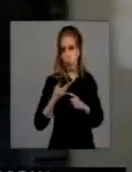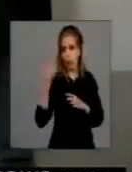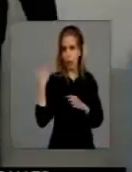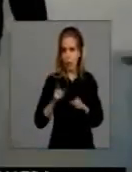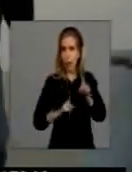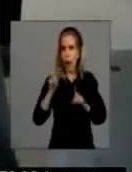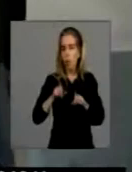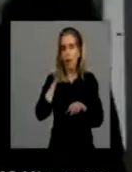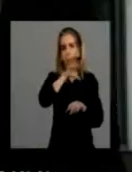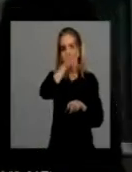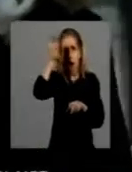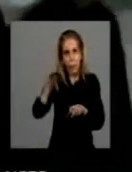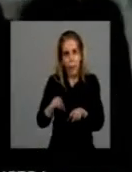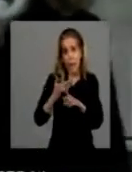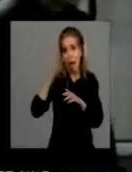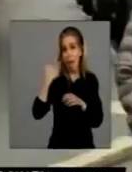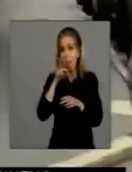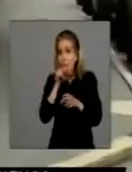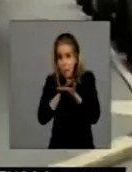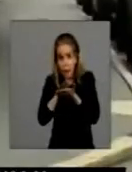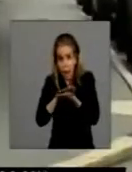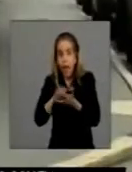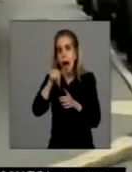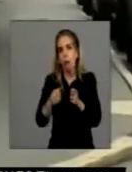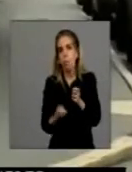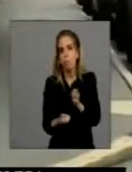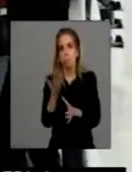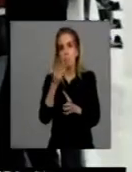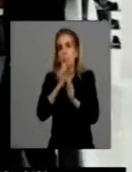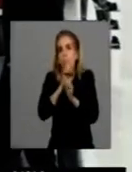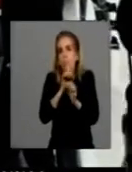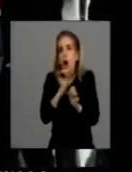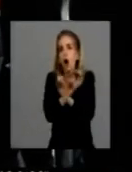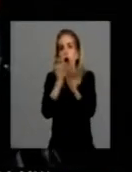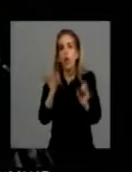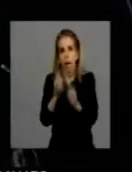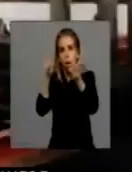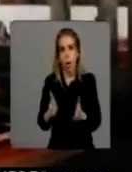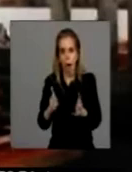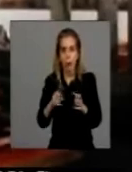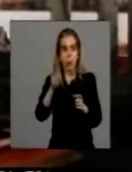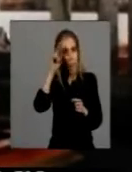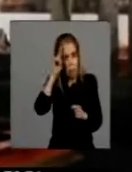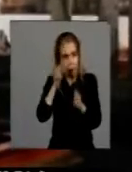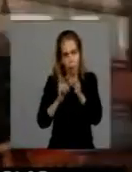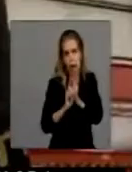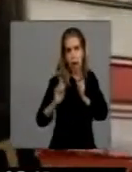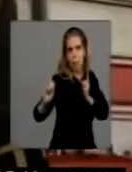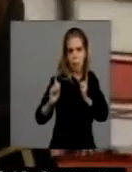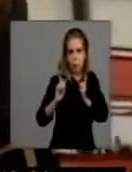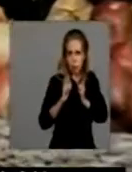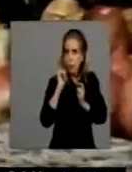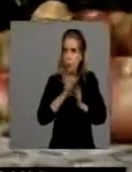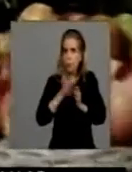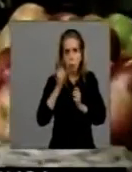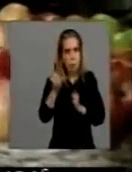localidades provinciales que llevaban semanas sin coronavirus. Allí, el distanciamiento y el respeto por las recomendaciones sanitarias se vuelven cada